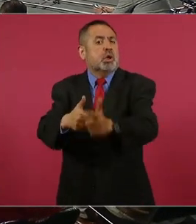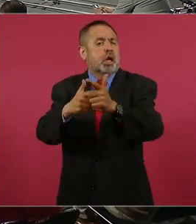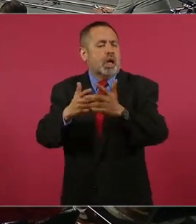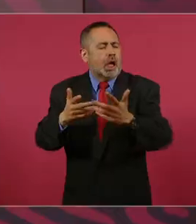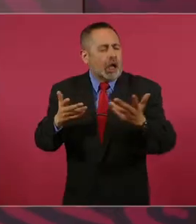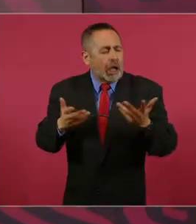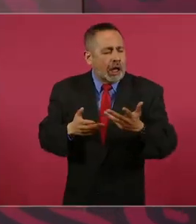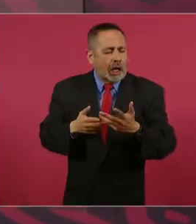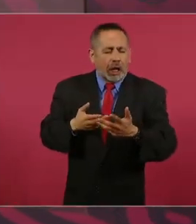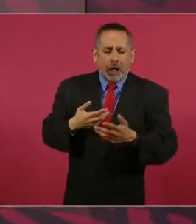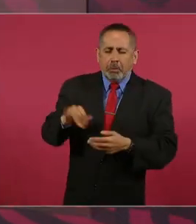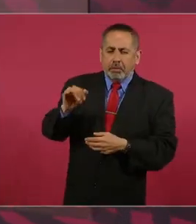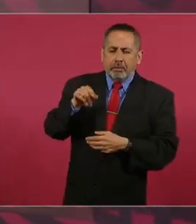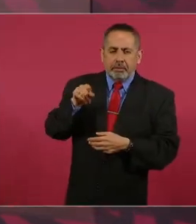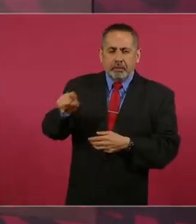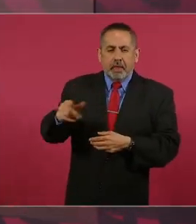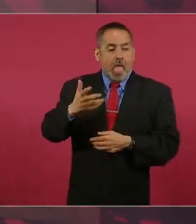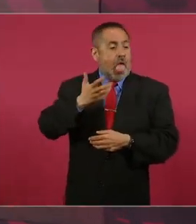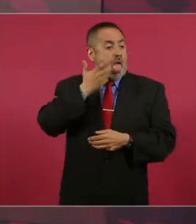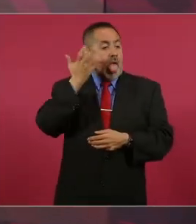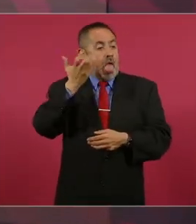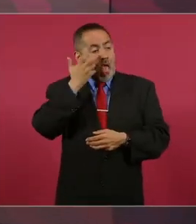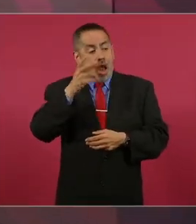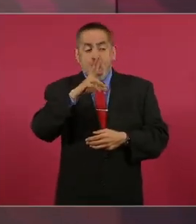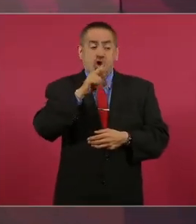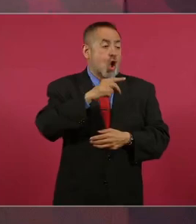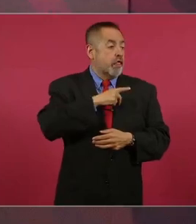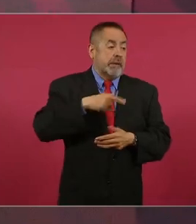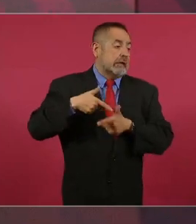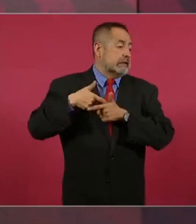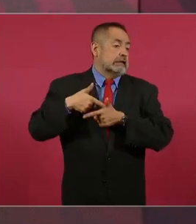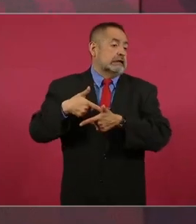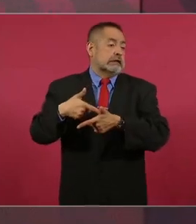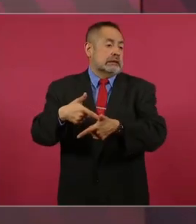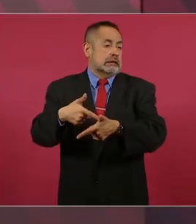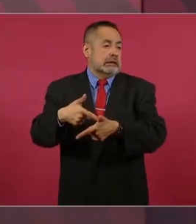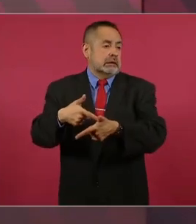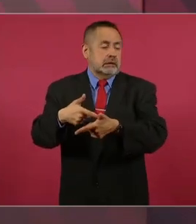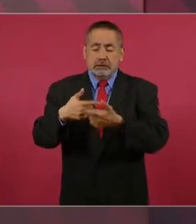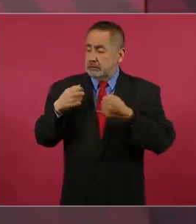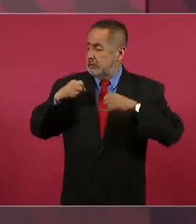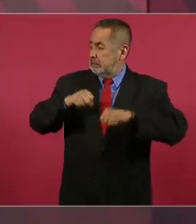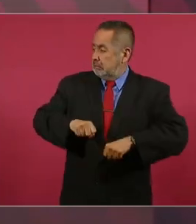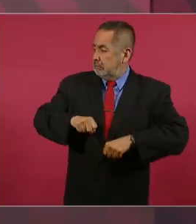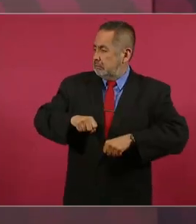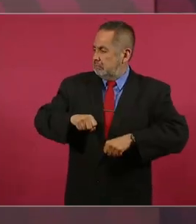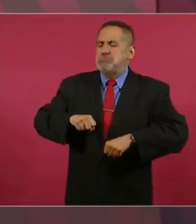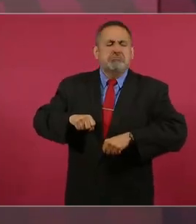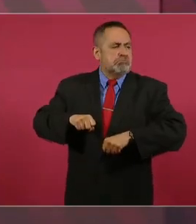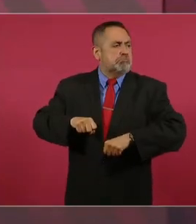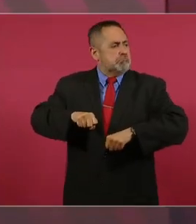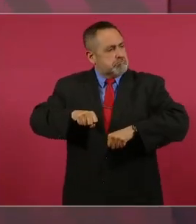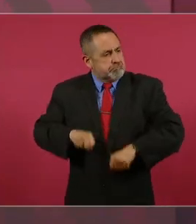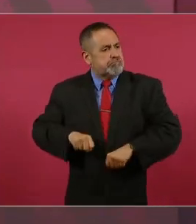porque claro que usó la bandera de la no reelección, pero él llegó y se quedó 34